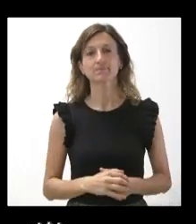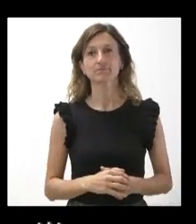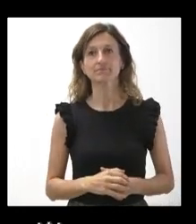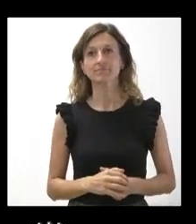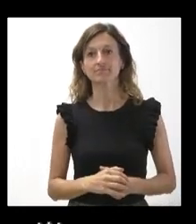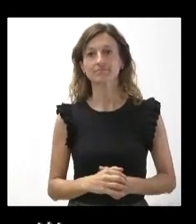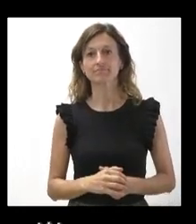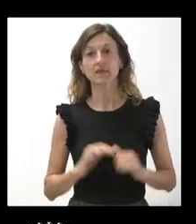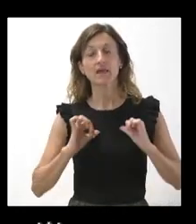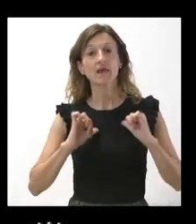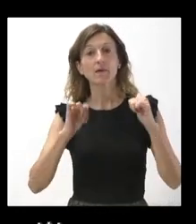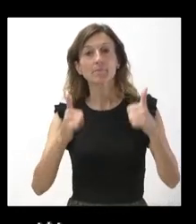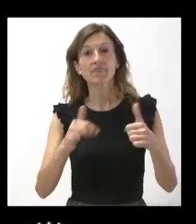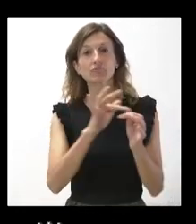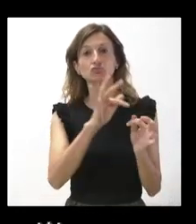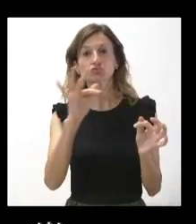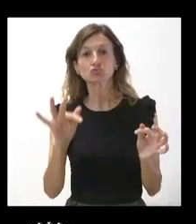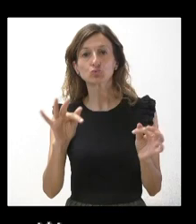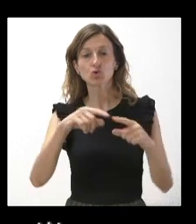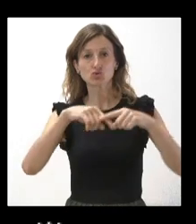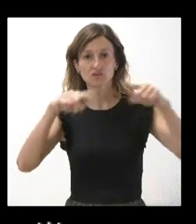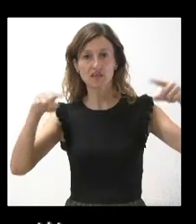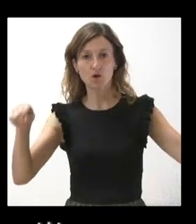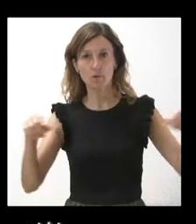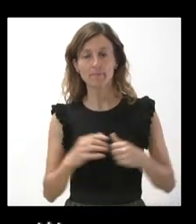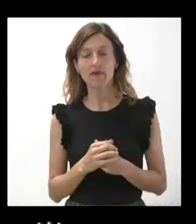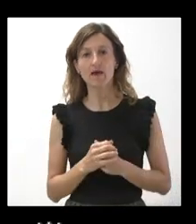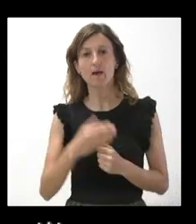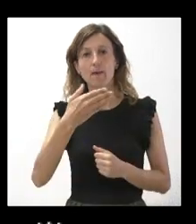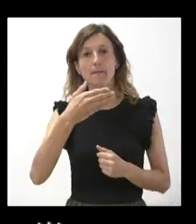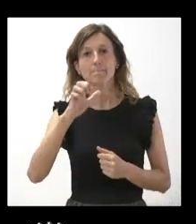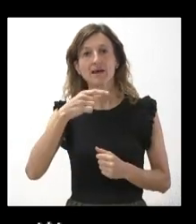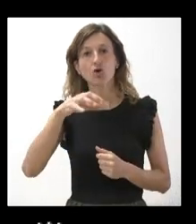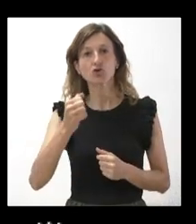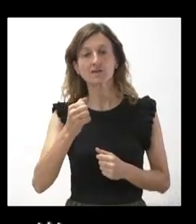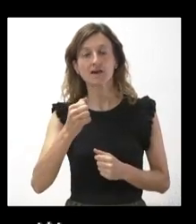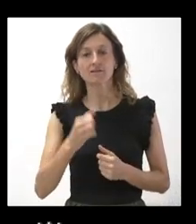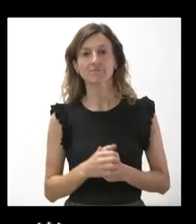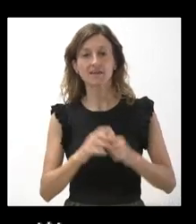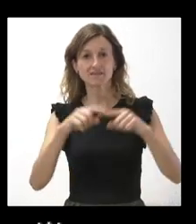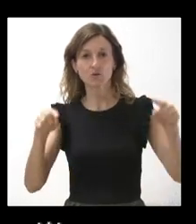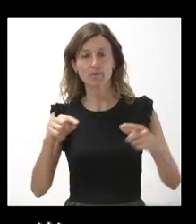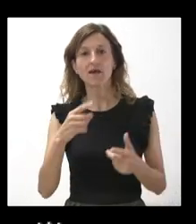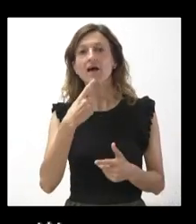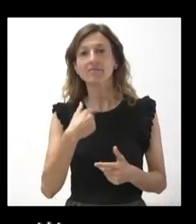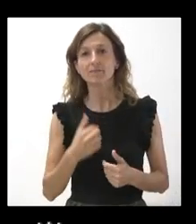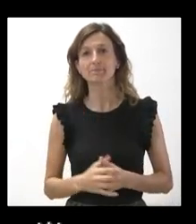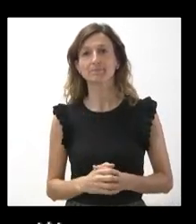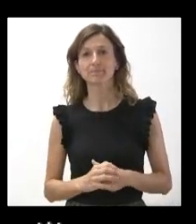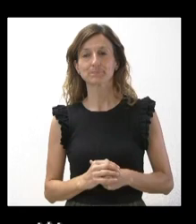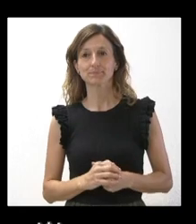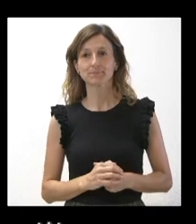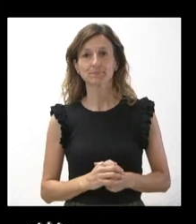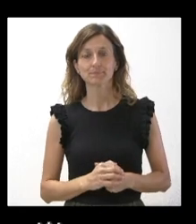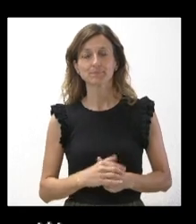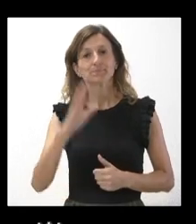es. Y comenzamos el turno en Segovia con Begoña Rincón de Segovia Audaz. Adelante, Begoña.